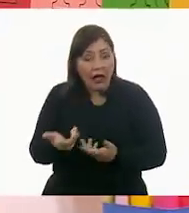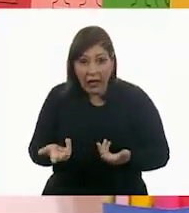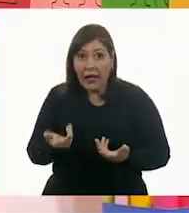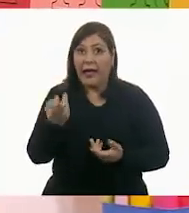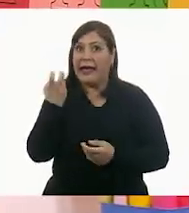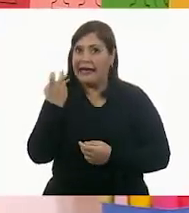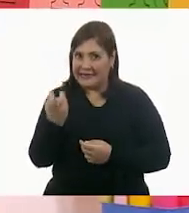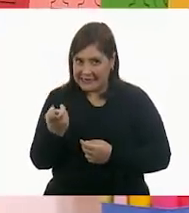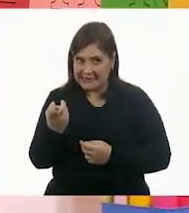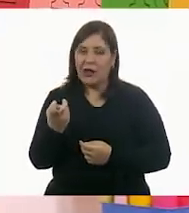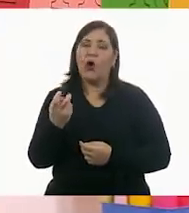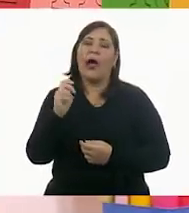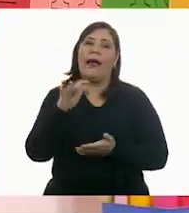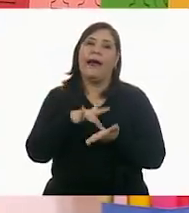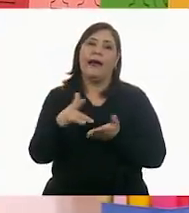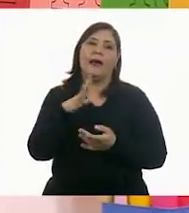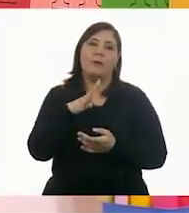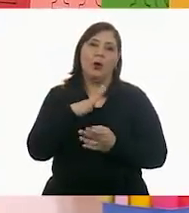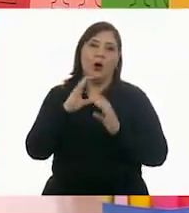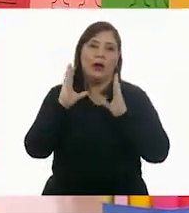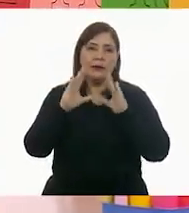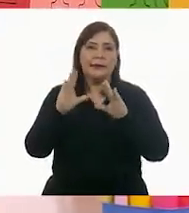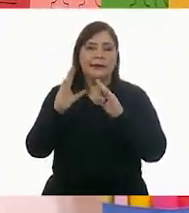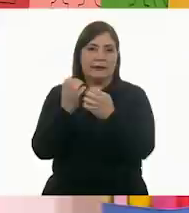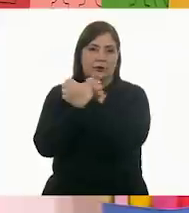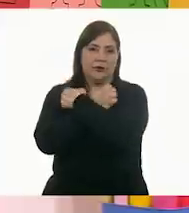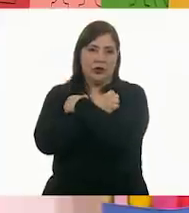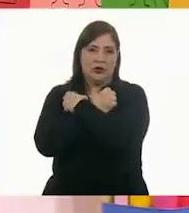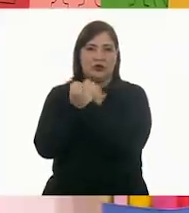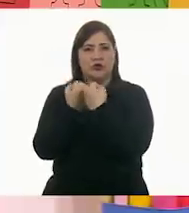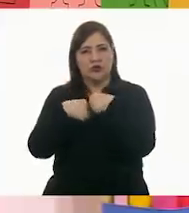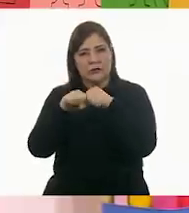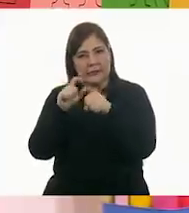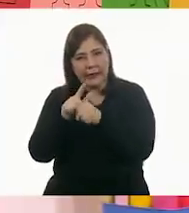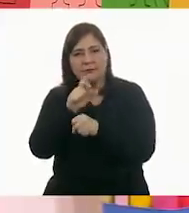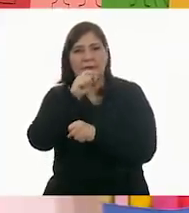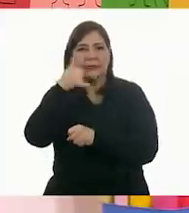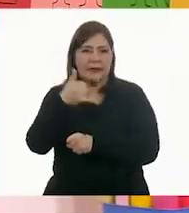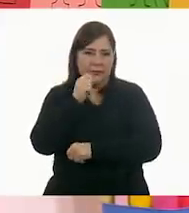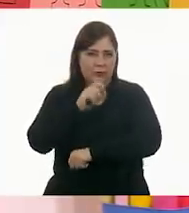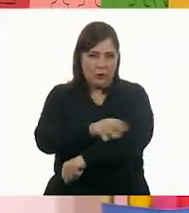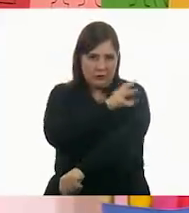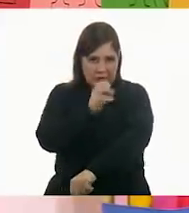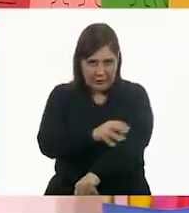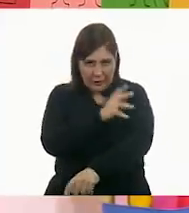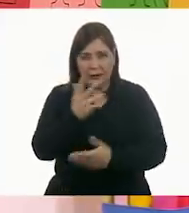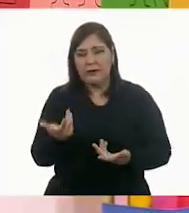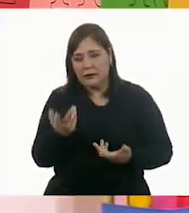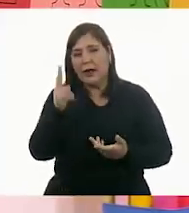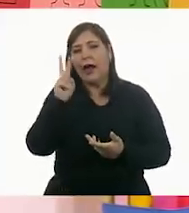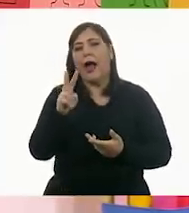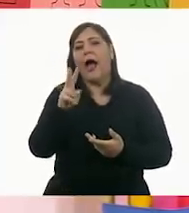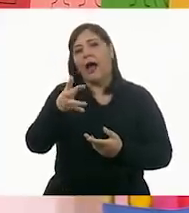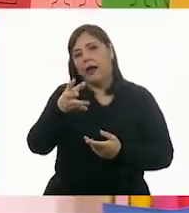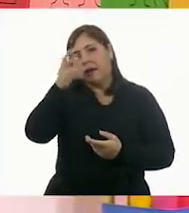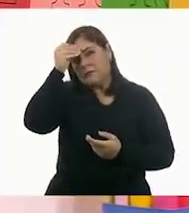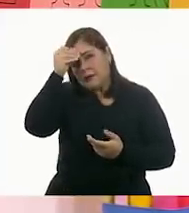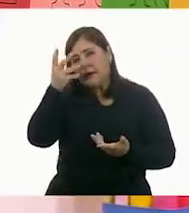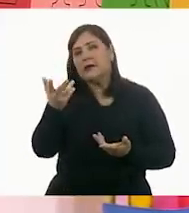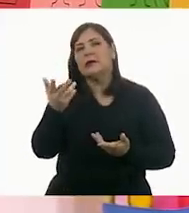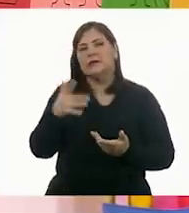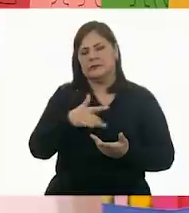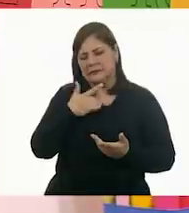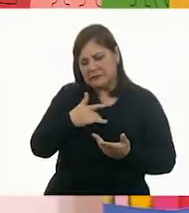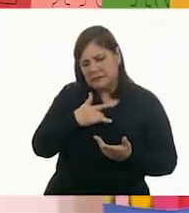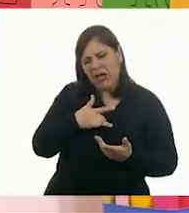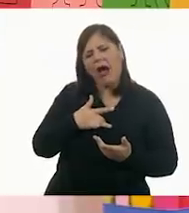para eso es la educación socioemocional. Para que aprendamos a sentir y saber qué es lo